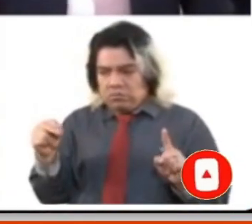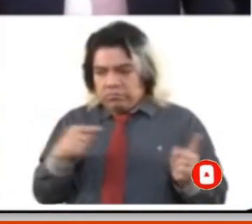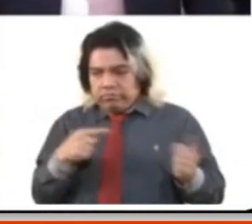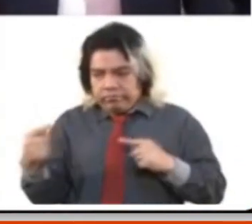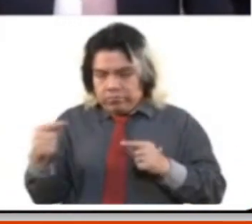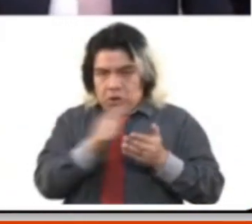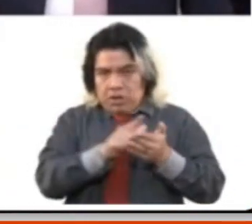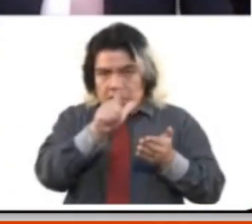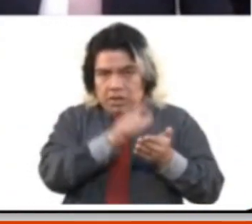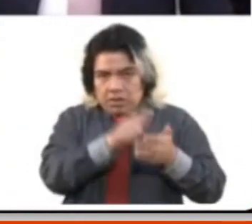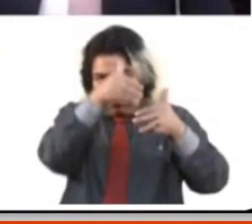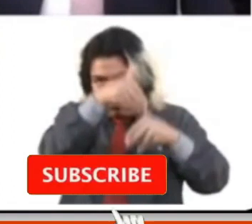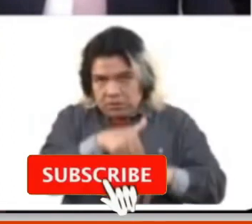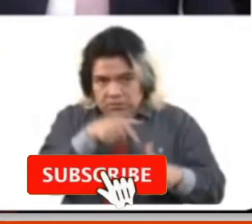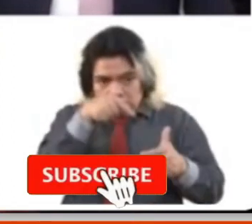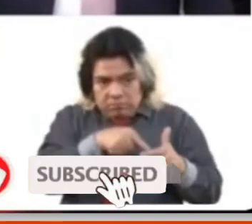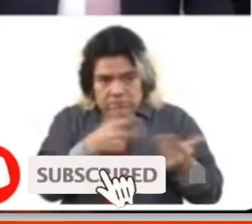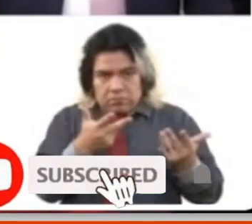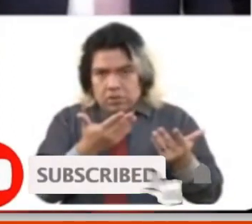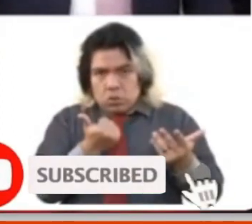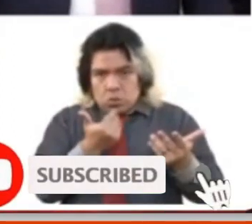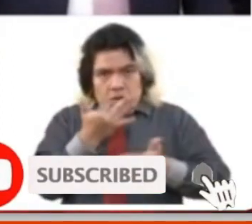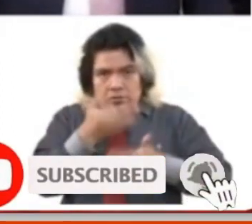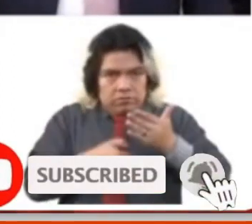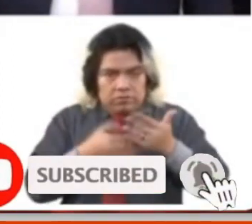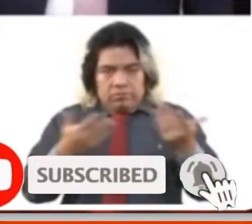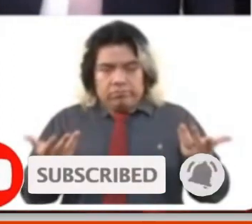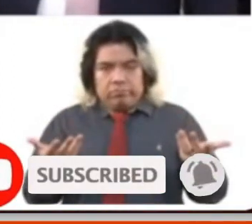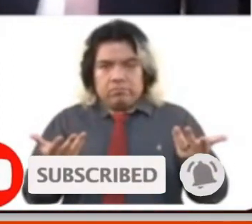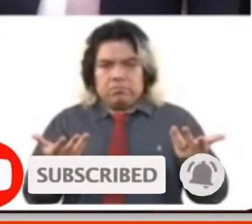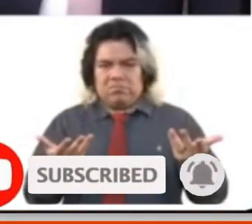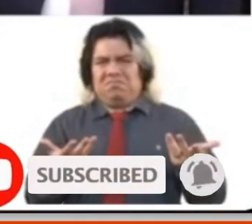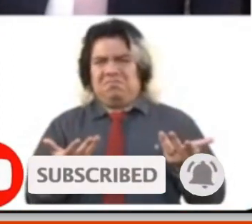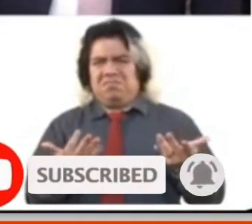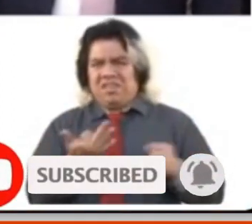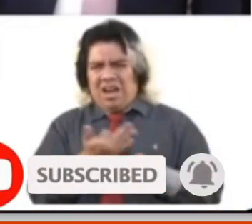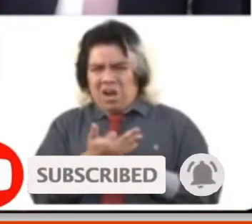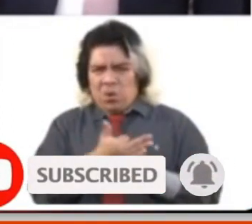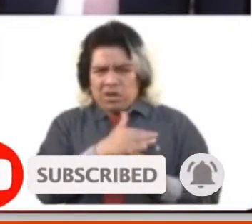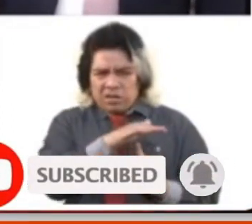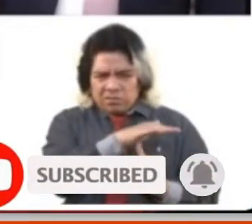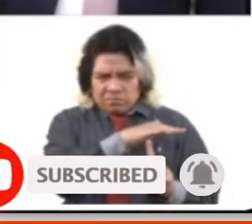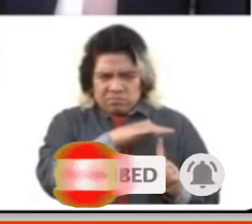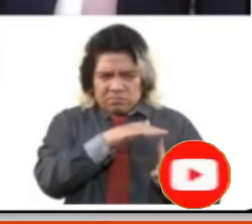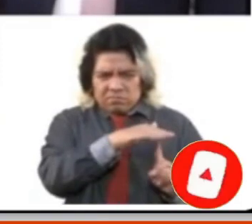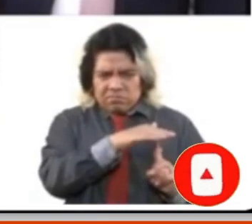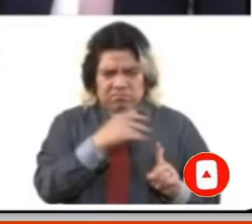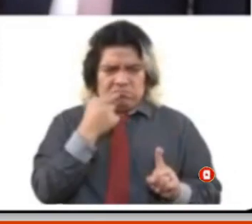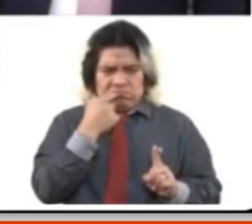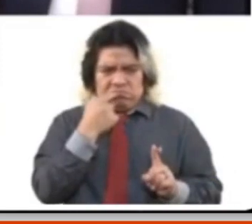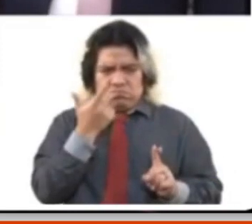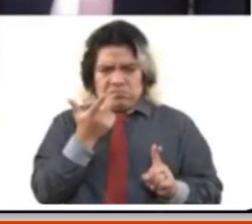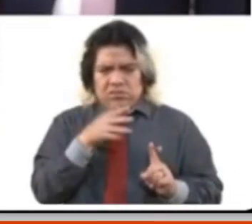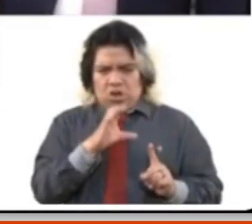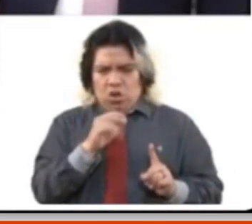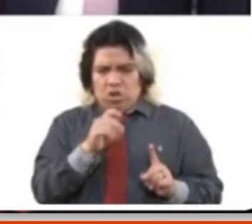acuerdo con la ley en ninguna falta, pues ahora, ¿qué quiere decir el contexto? Porque están de acuerdo conmigo